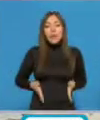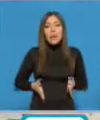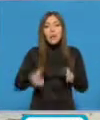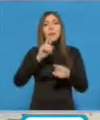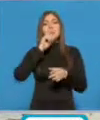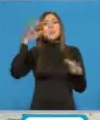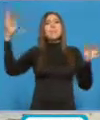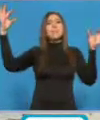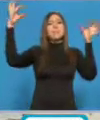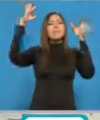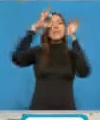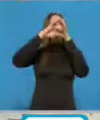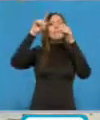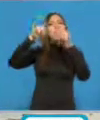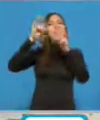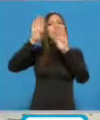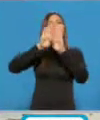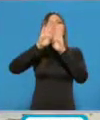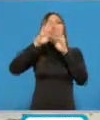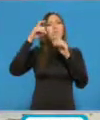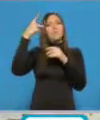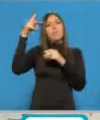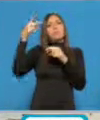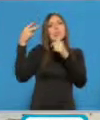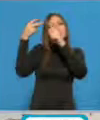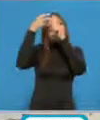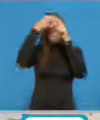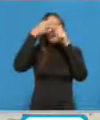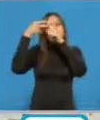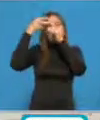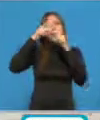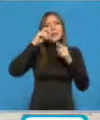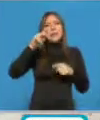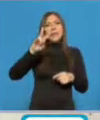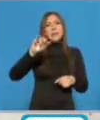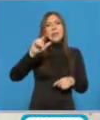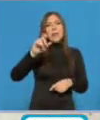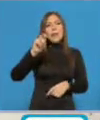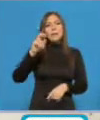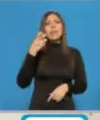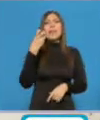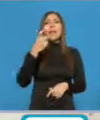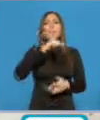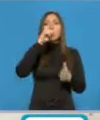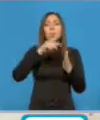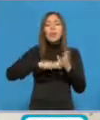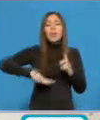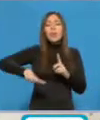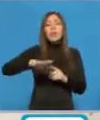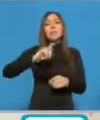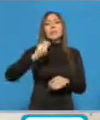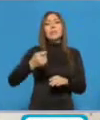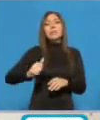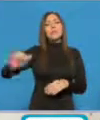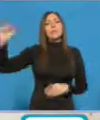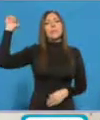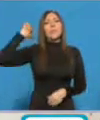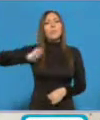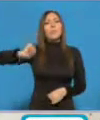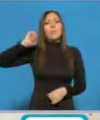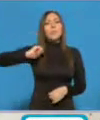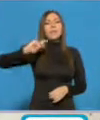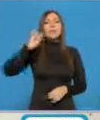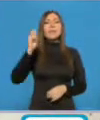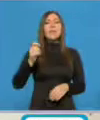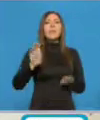historia! coincidencias también. ¿no? Claro. Lo O sea, que pasa es que son zonas de culto muy antiguo, Sí. que preceden al culto